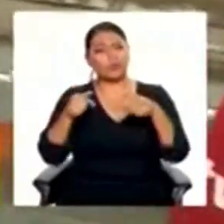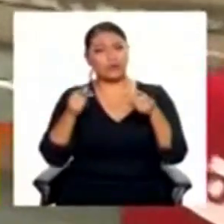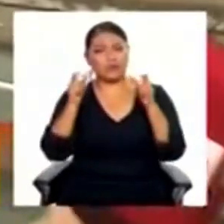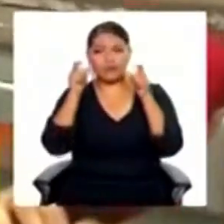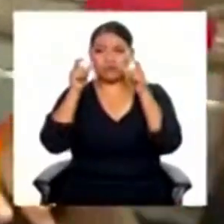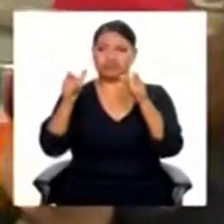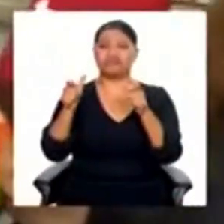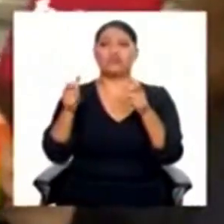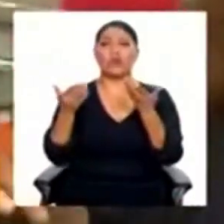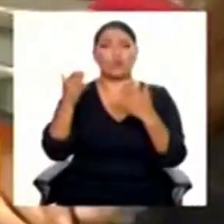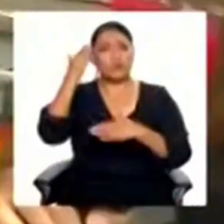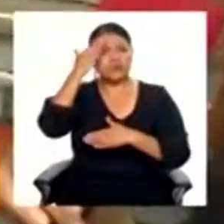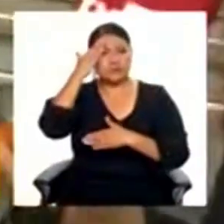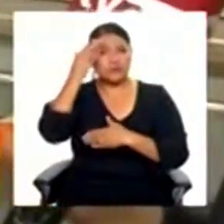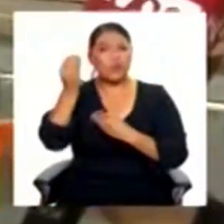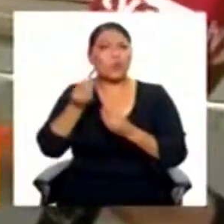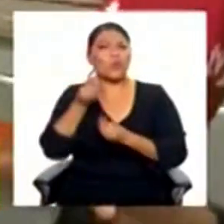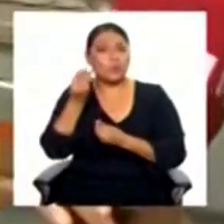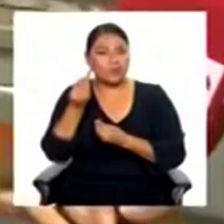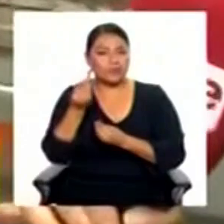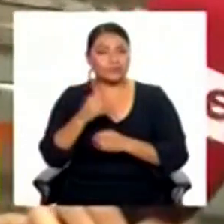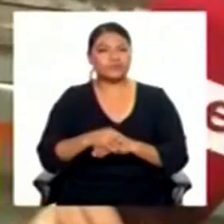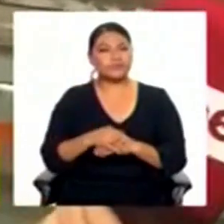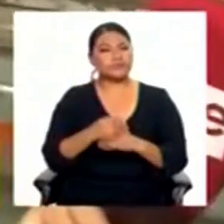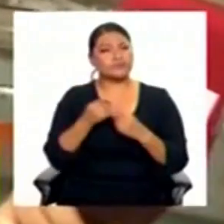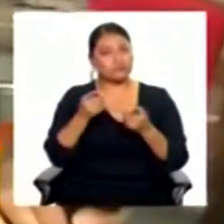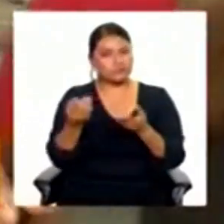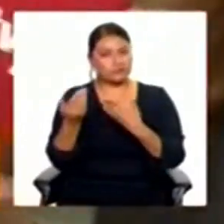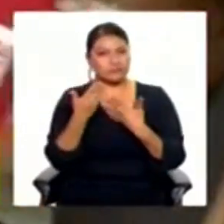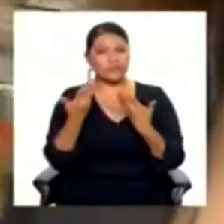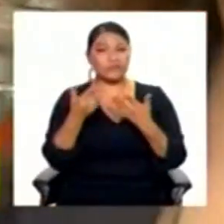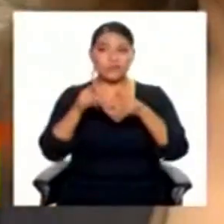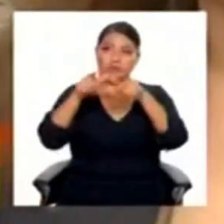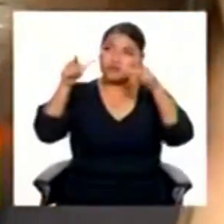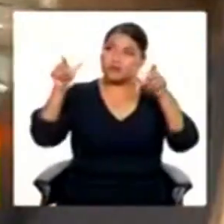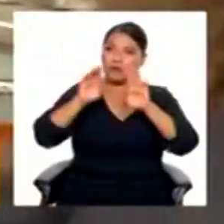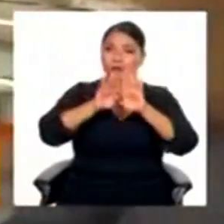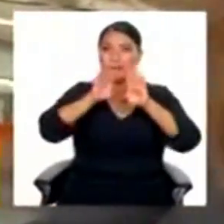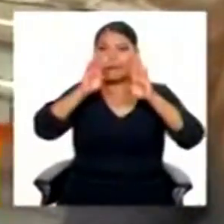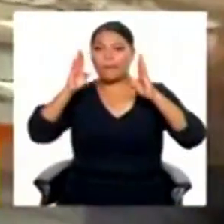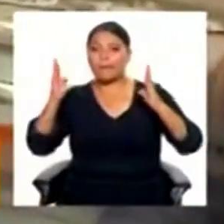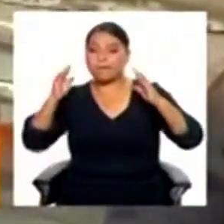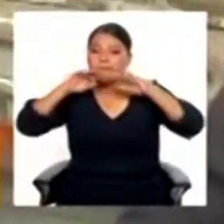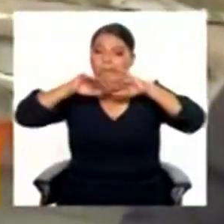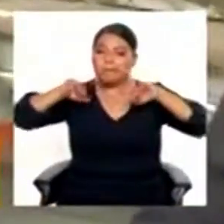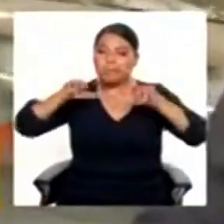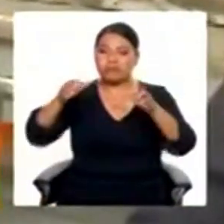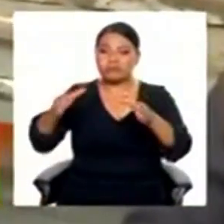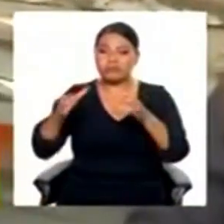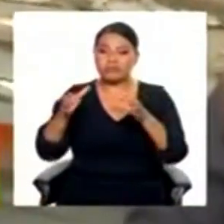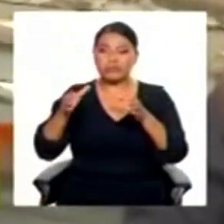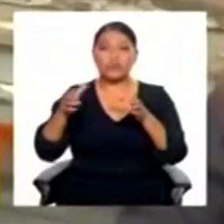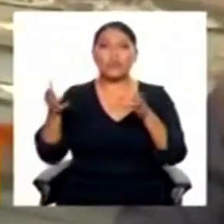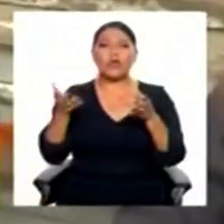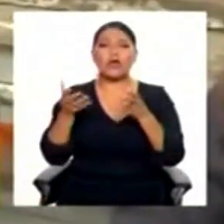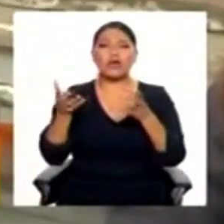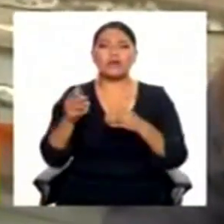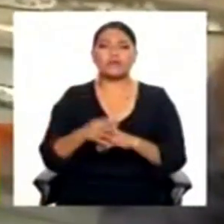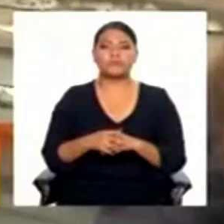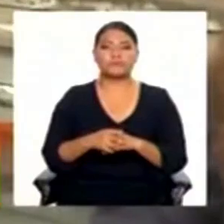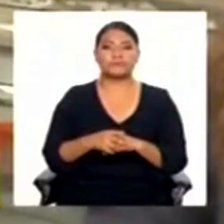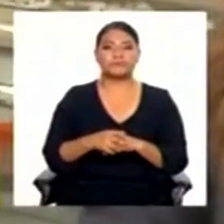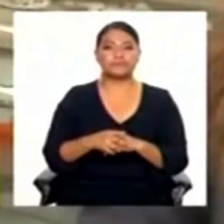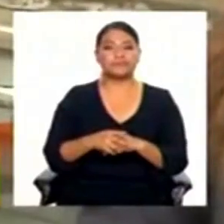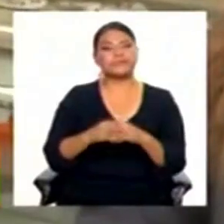está? Bienvenido a TV Perú. General, cuéntenos, ¿qué es lo que se halló en el interior de este vehículo? Gracias. Efectivamente, dando cumplimiento a la política del